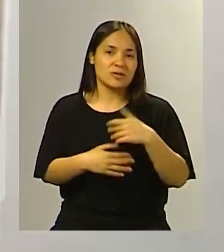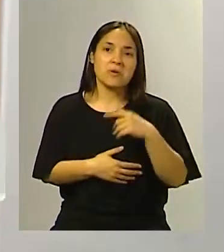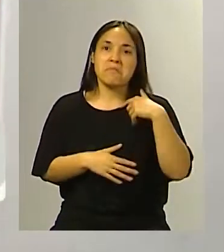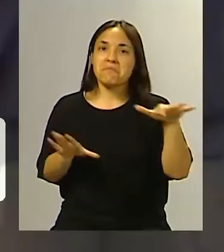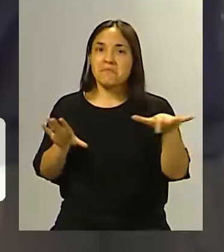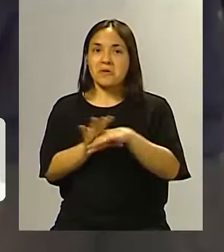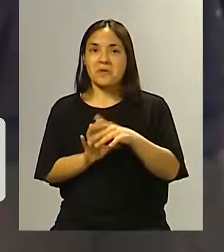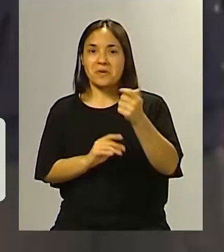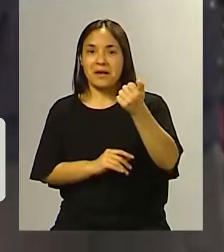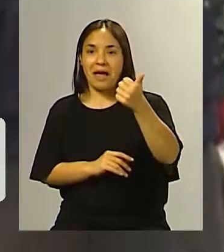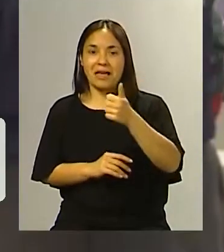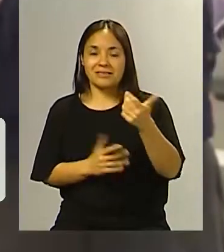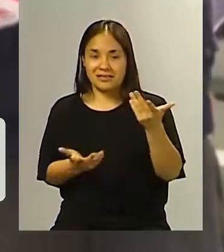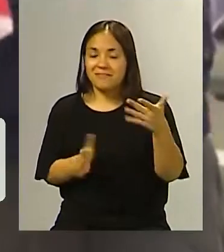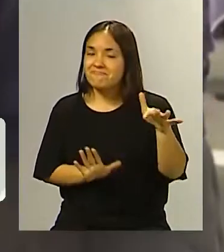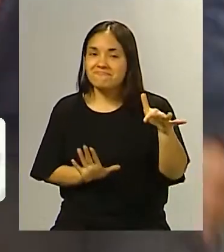bastante cerca.